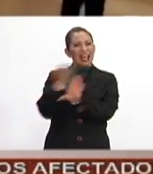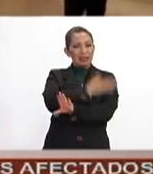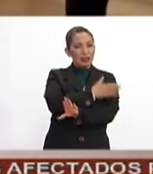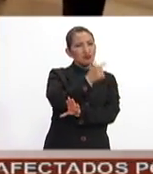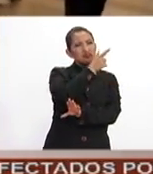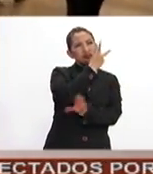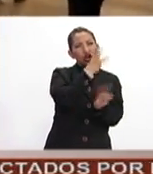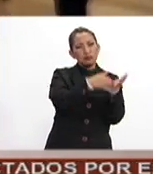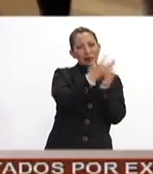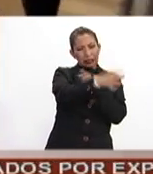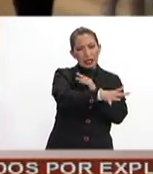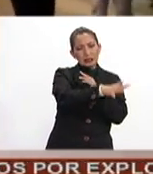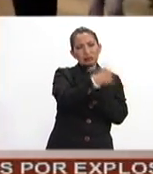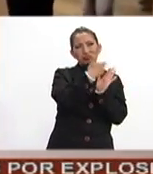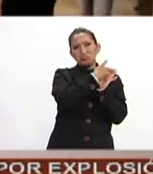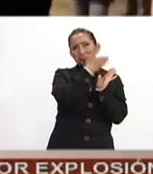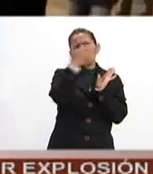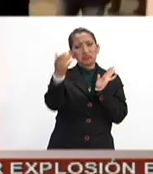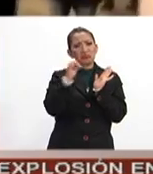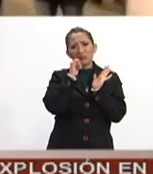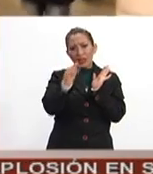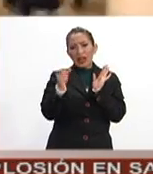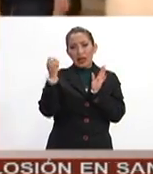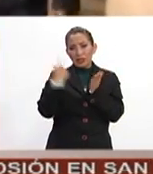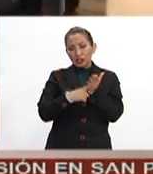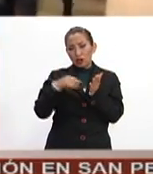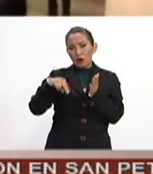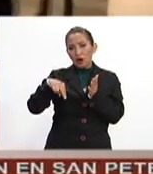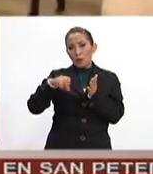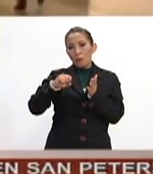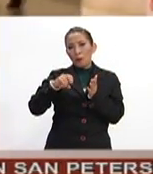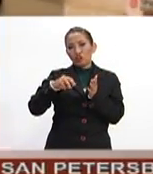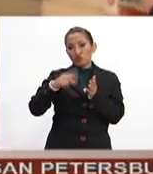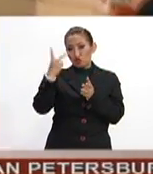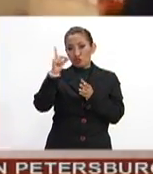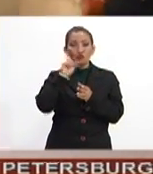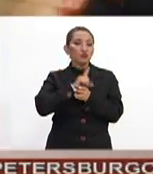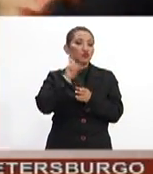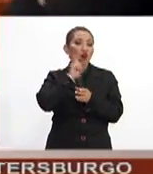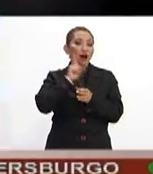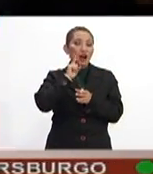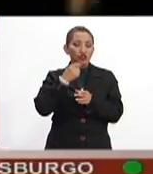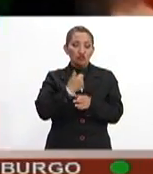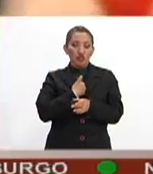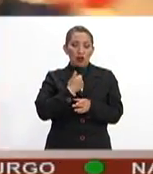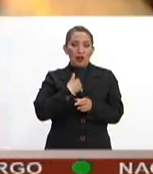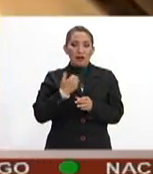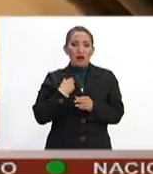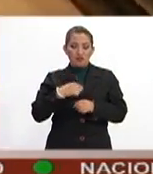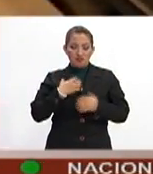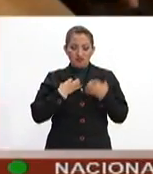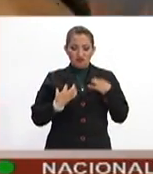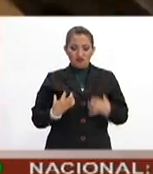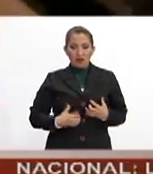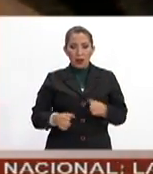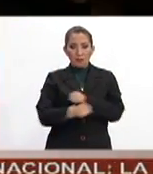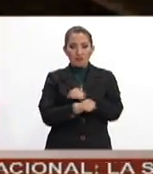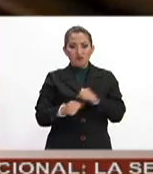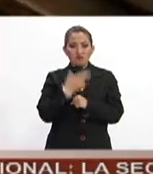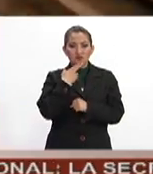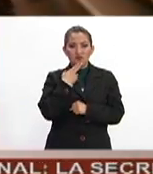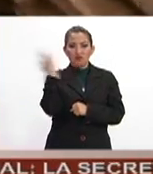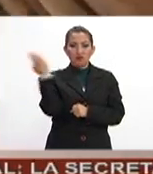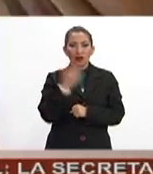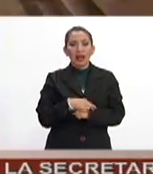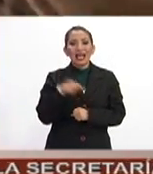se realizó en el 2010, también en Moscú, en donde dos mujeres se dinamitaron, conocidas como viudas negras,